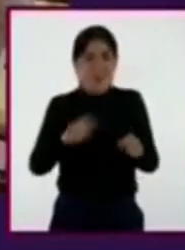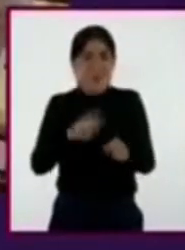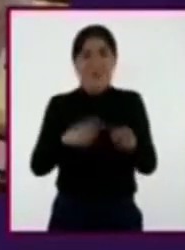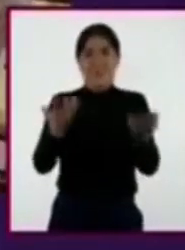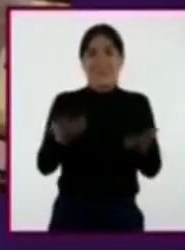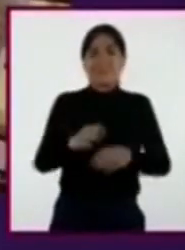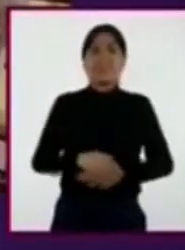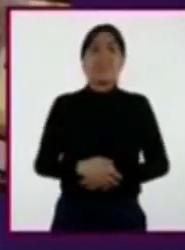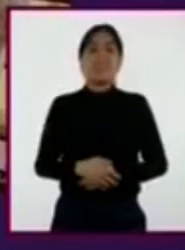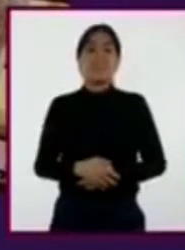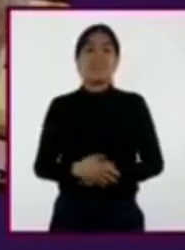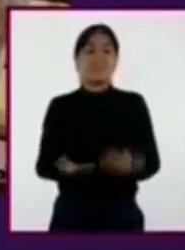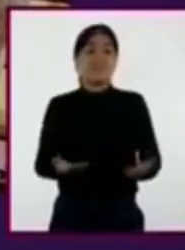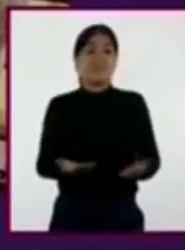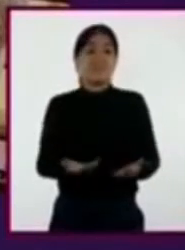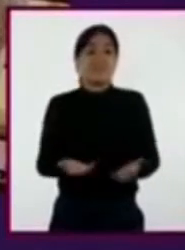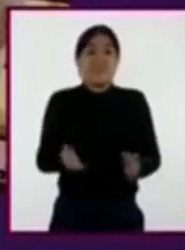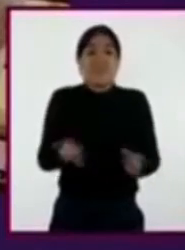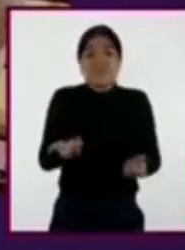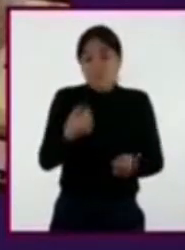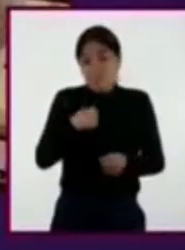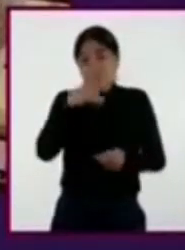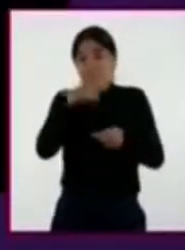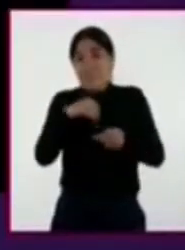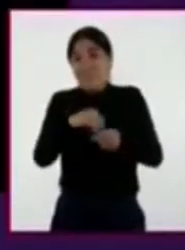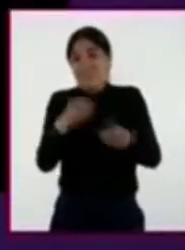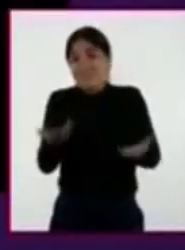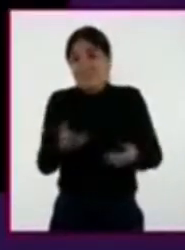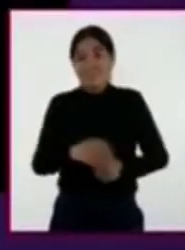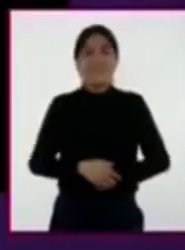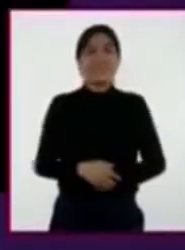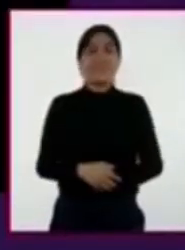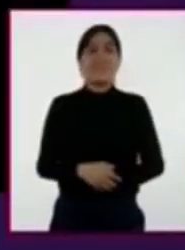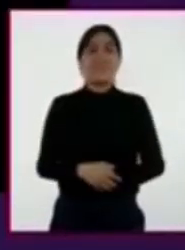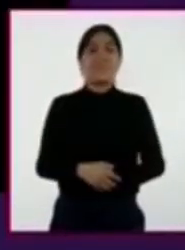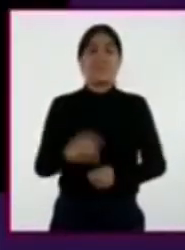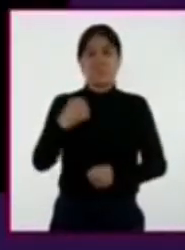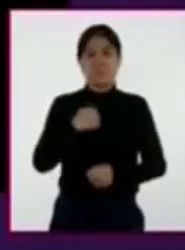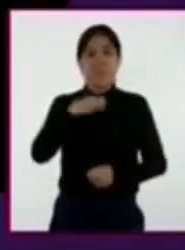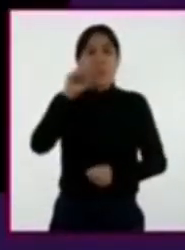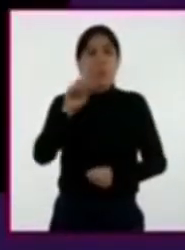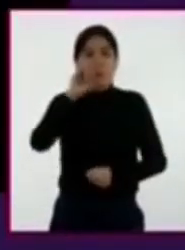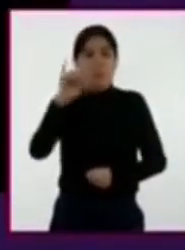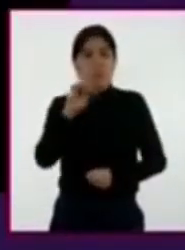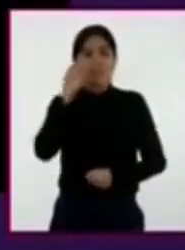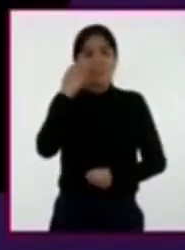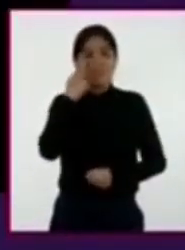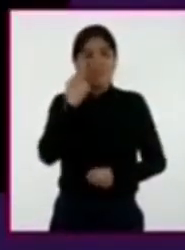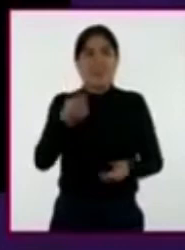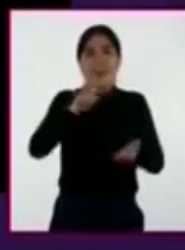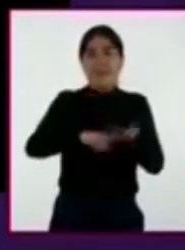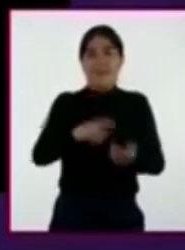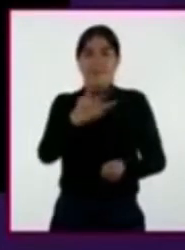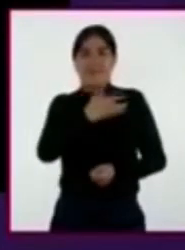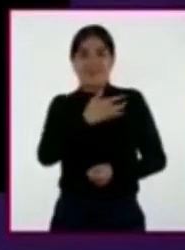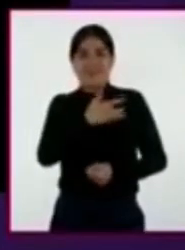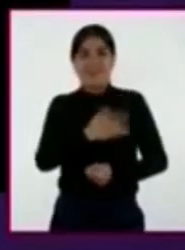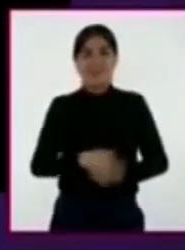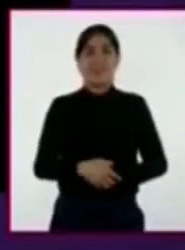Y ella dice, pues es un secreto, ¿no? Mi ojo es mi corazón.